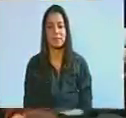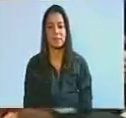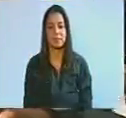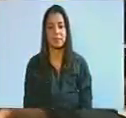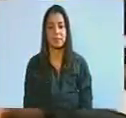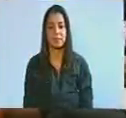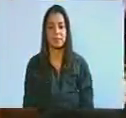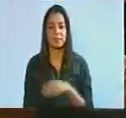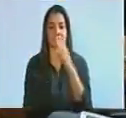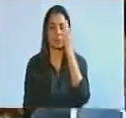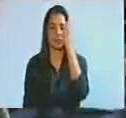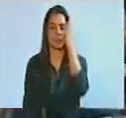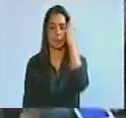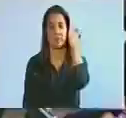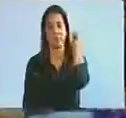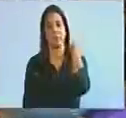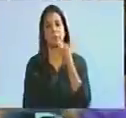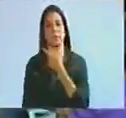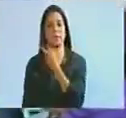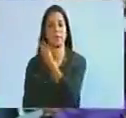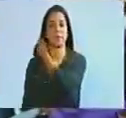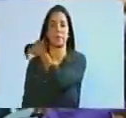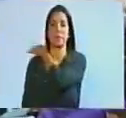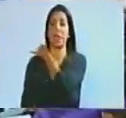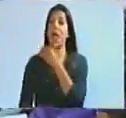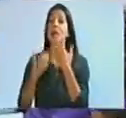Muchas gracias a la constituyente Keila de la Rosa.